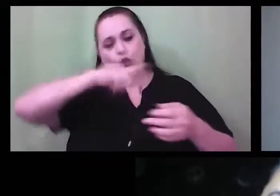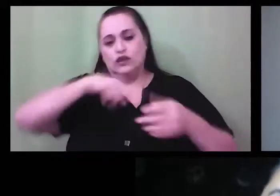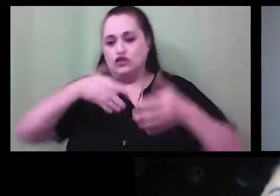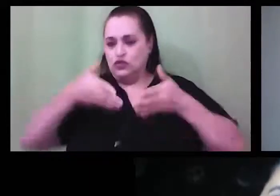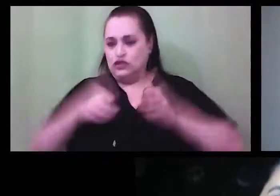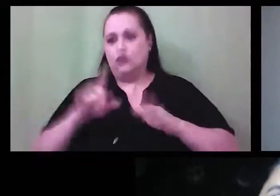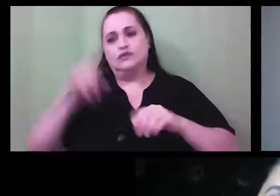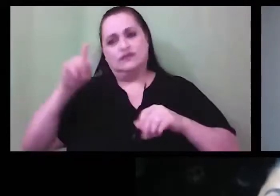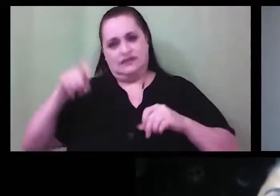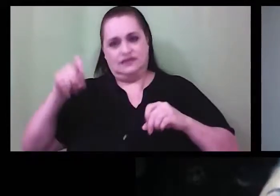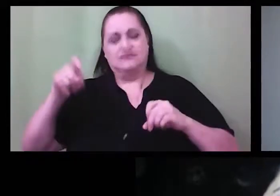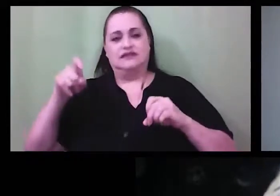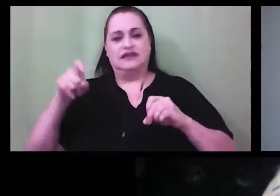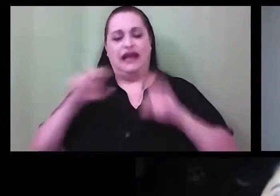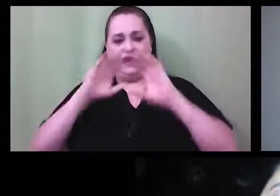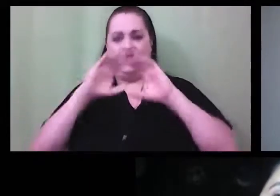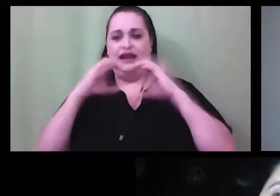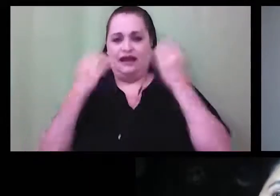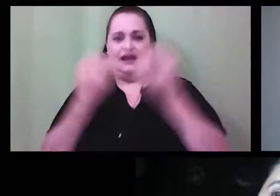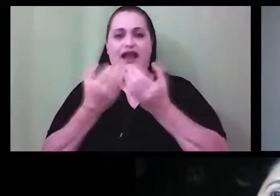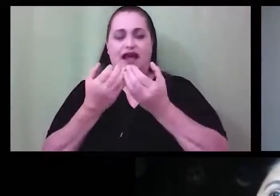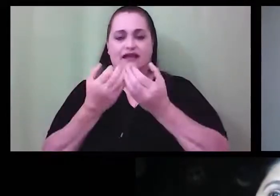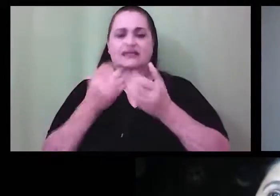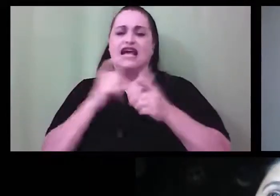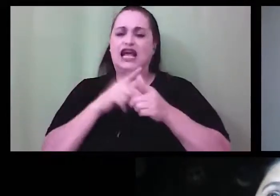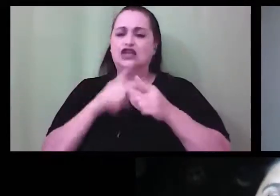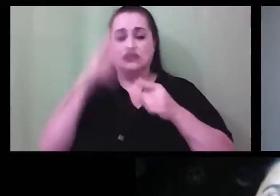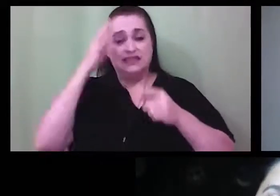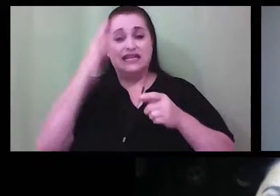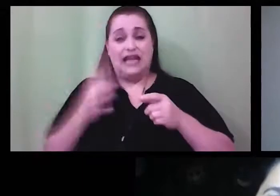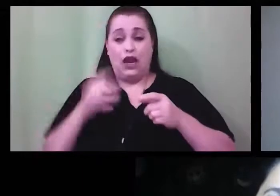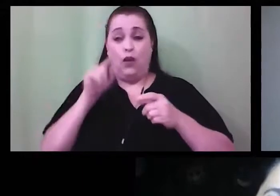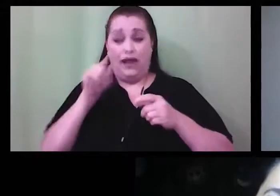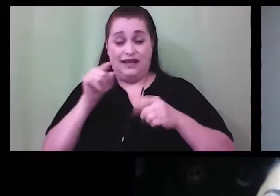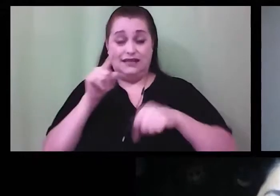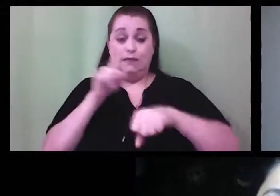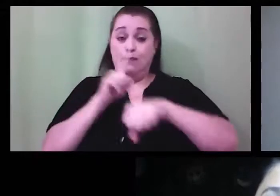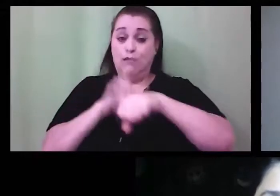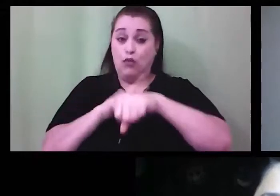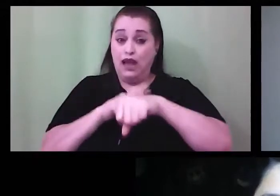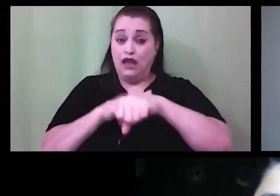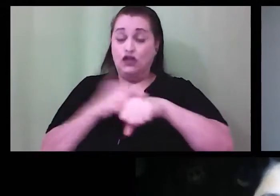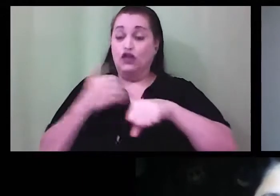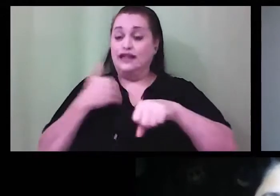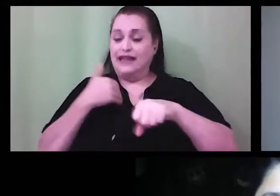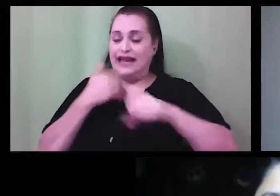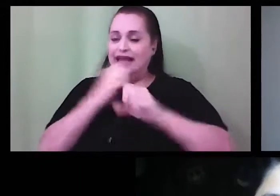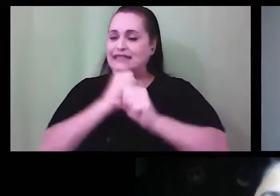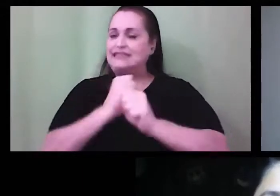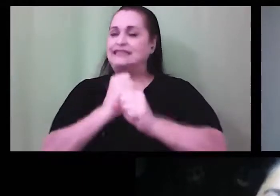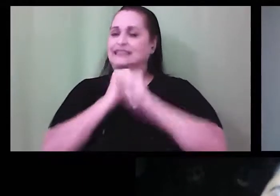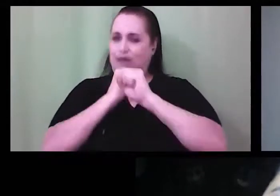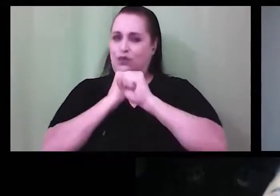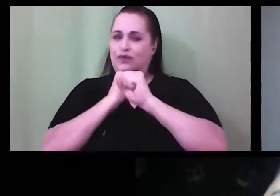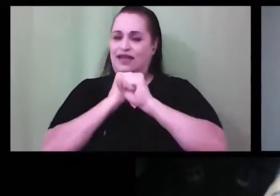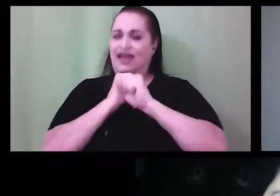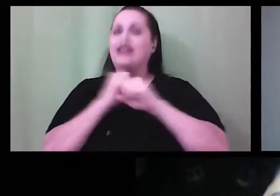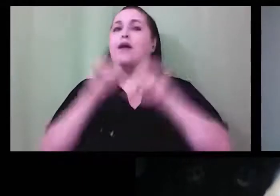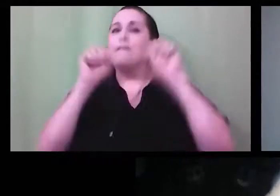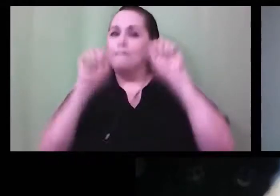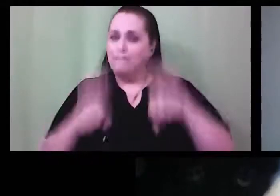necesitan, ¿verdad? En clase. Entonces creo que ese momento en que tener la seguridad de que ya iba a poder